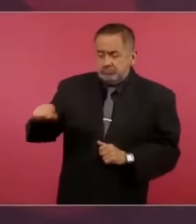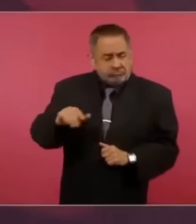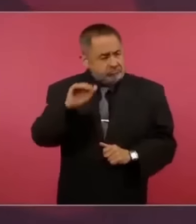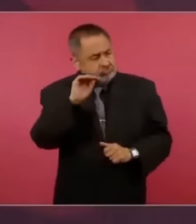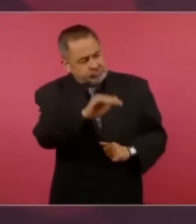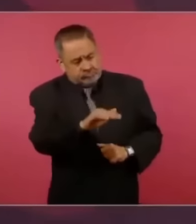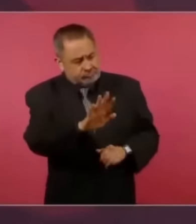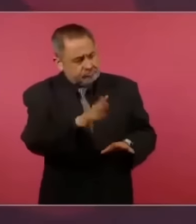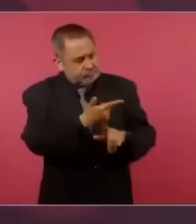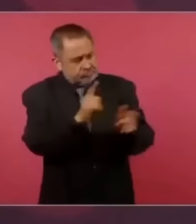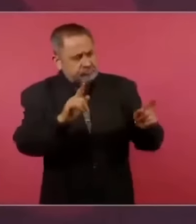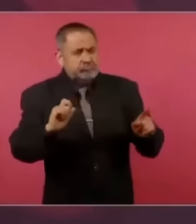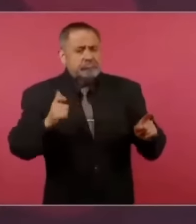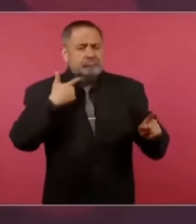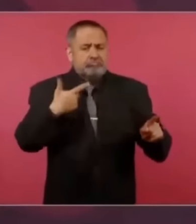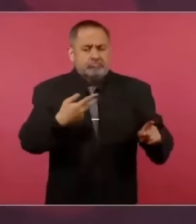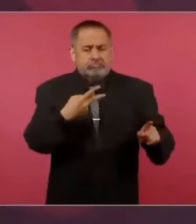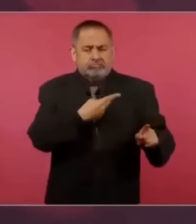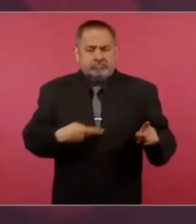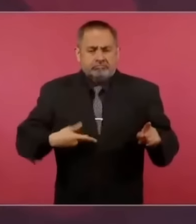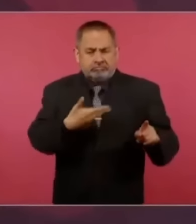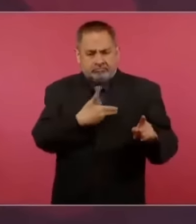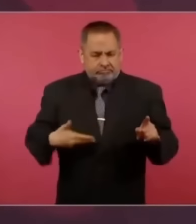al ex vicepresidente,